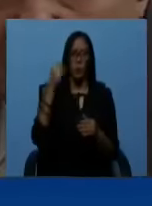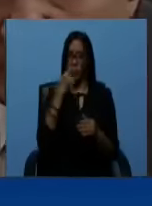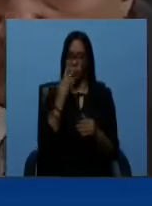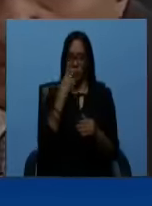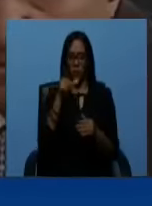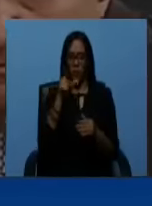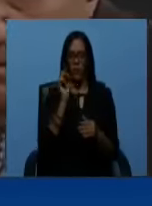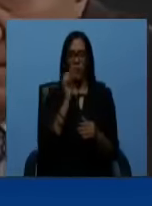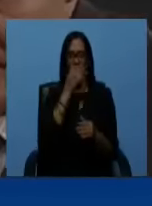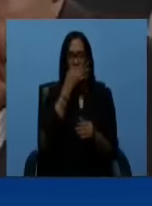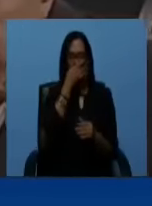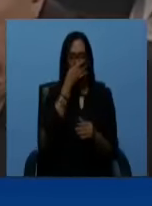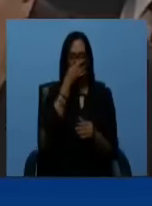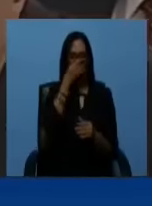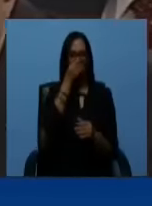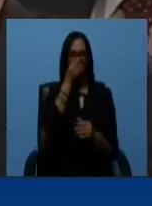visto.